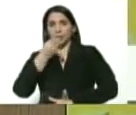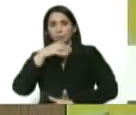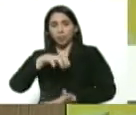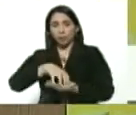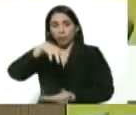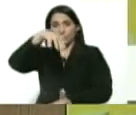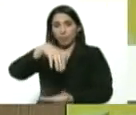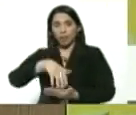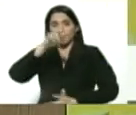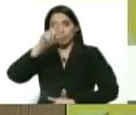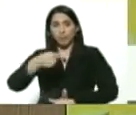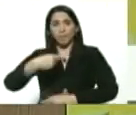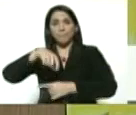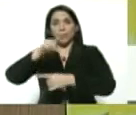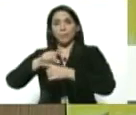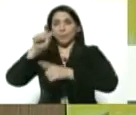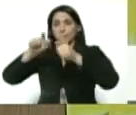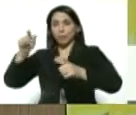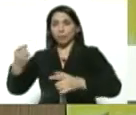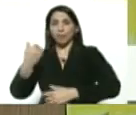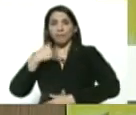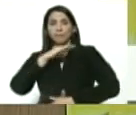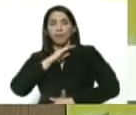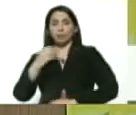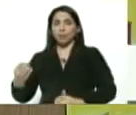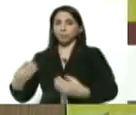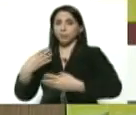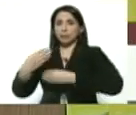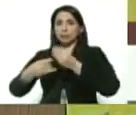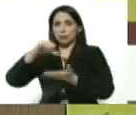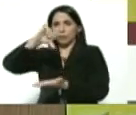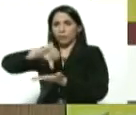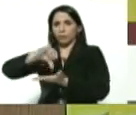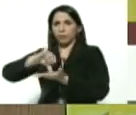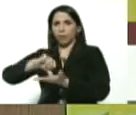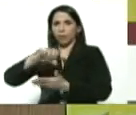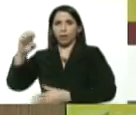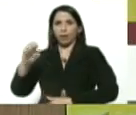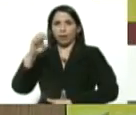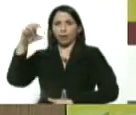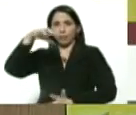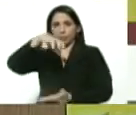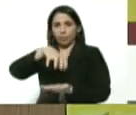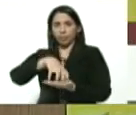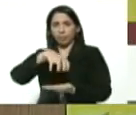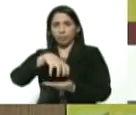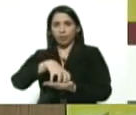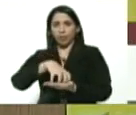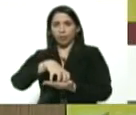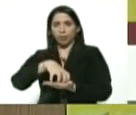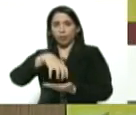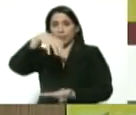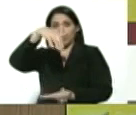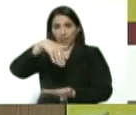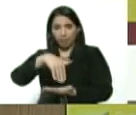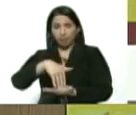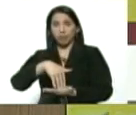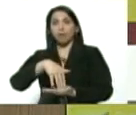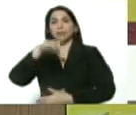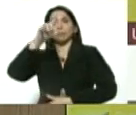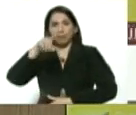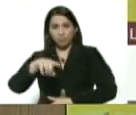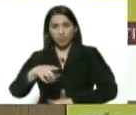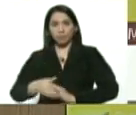y de los primeros casos que llegaron y generar un poco en el estado de la zona urbana del estado miranda también